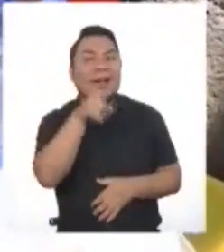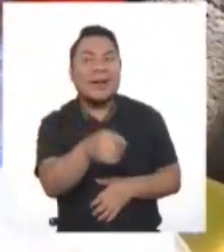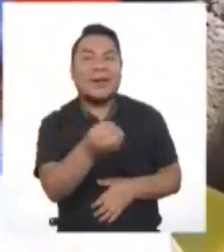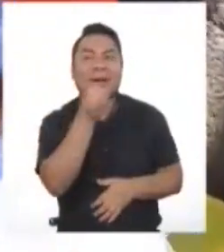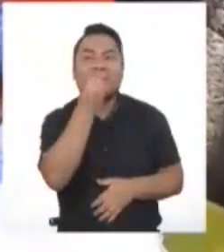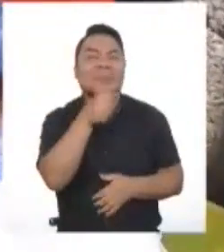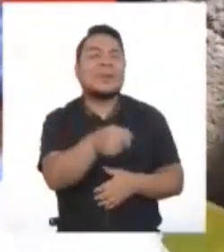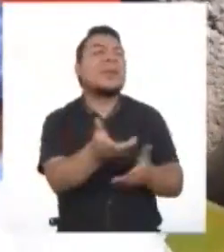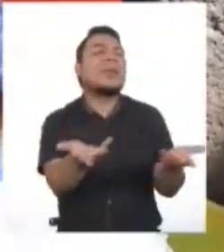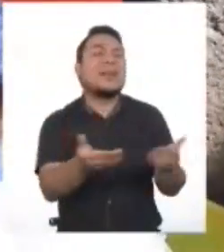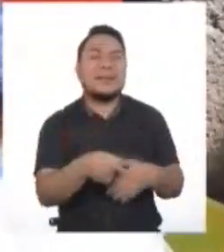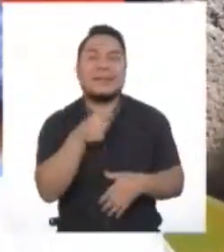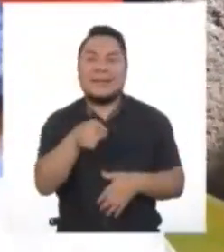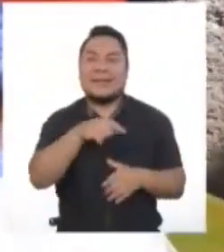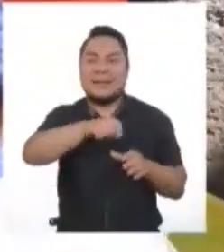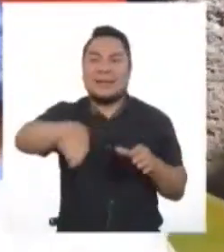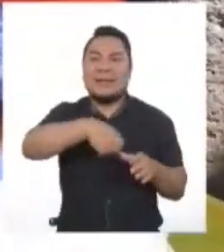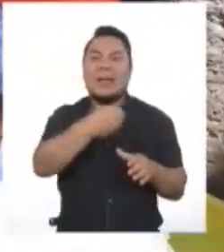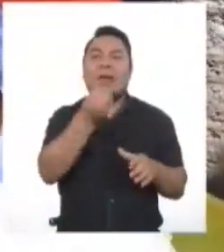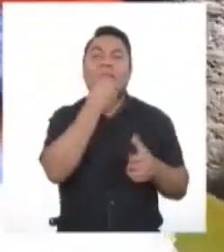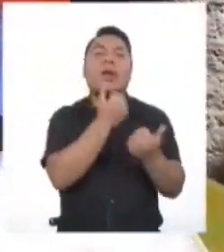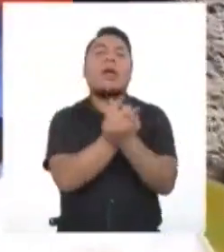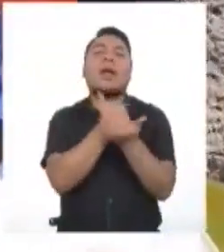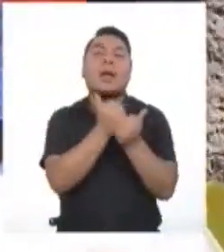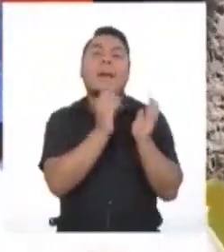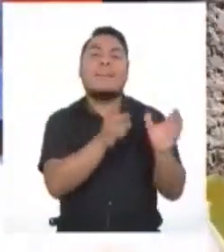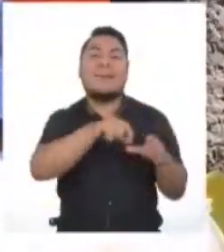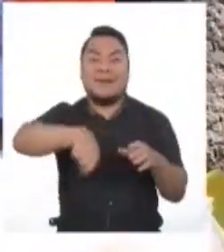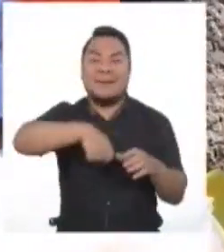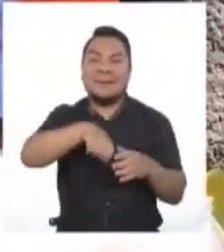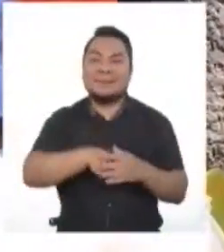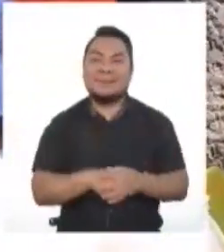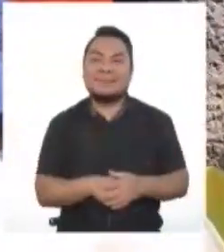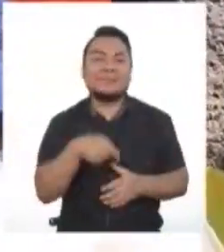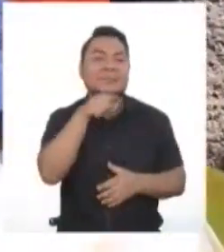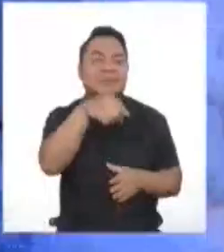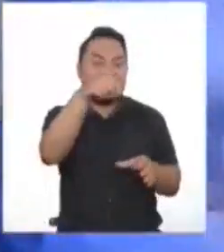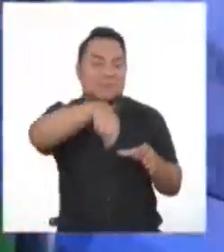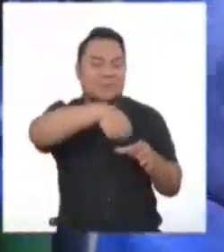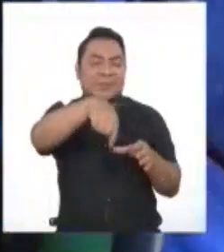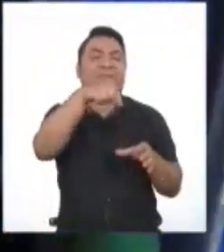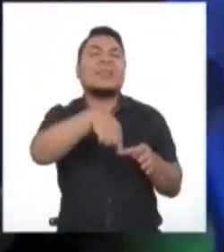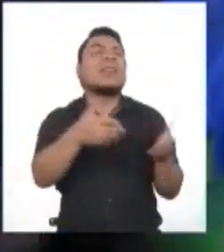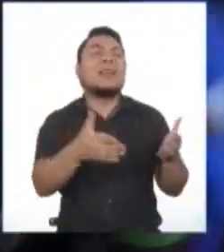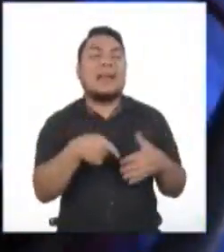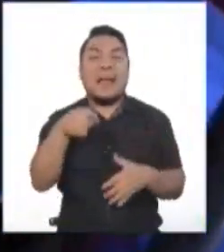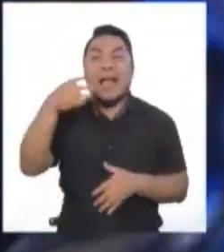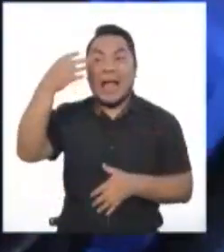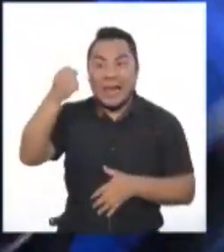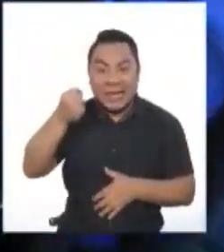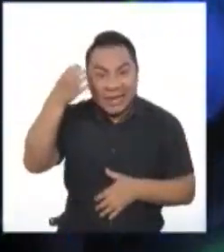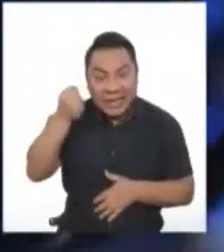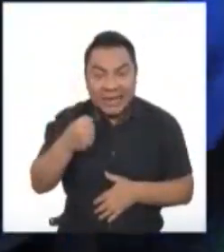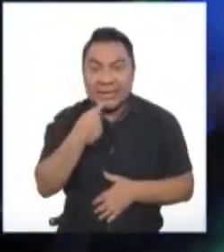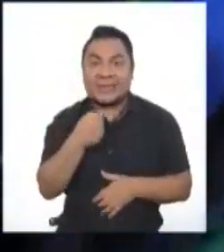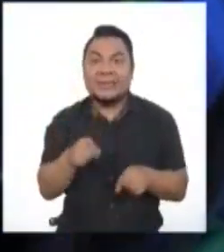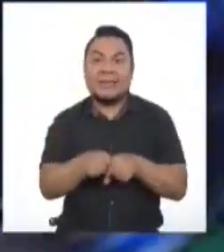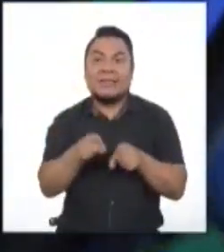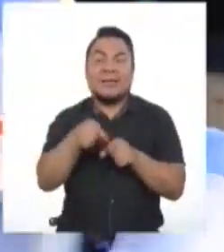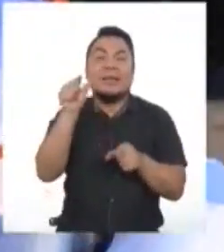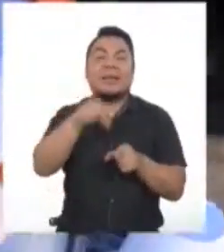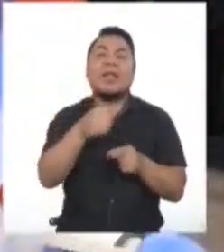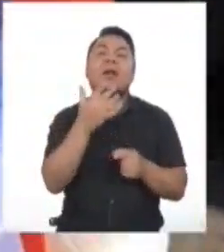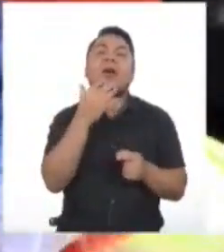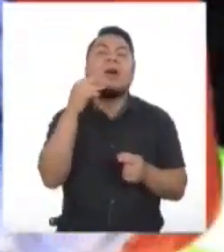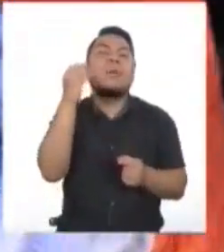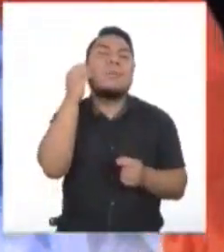helados muyuchis ayacuchanos estamos preparando. ¿Y qué ingredientes tiene? Leche, ajonjolí, coco, esencia, canela y